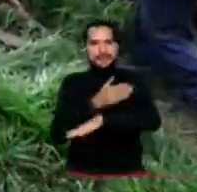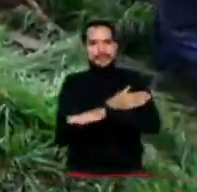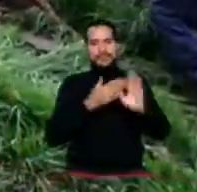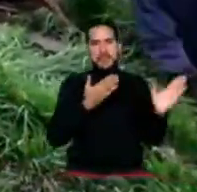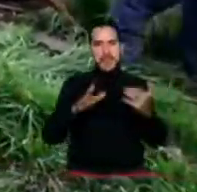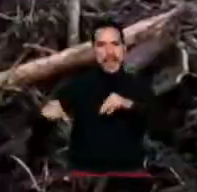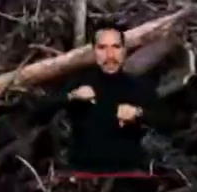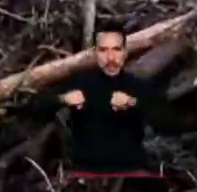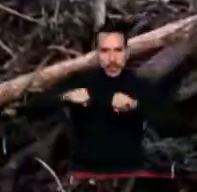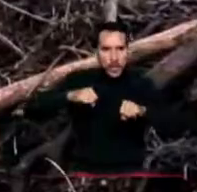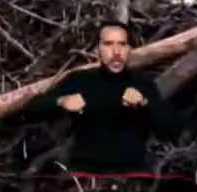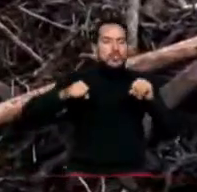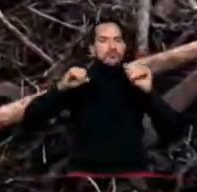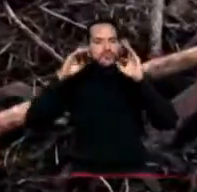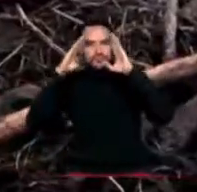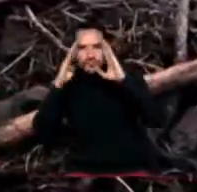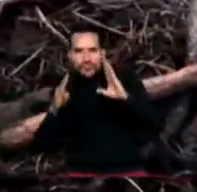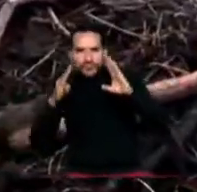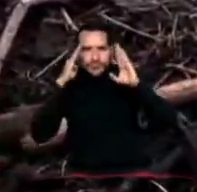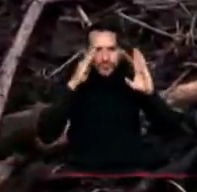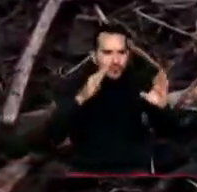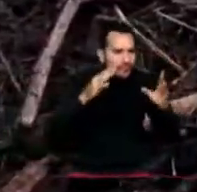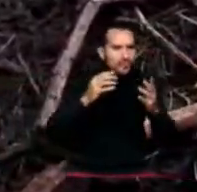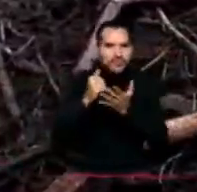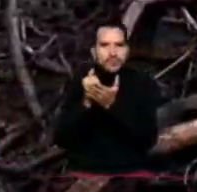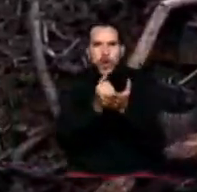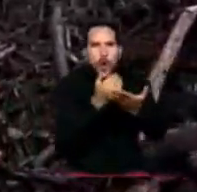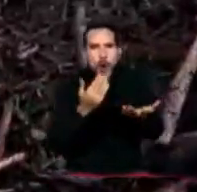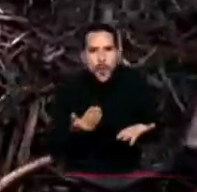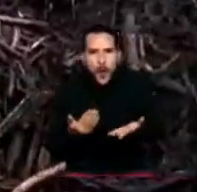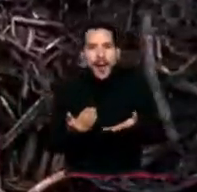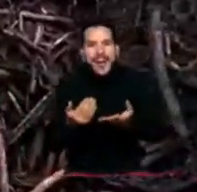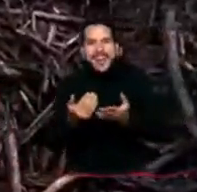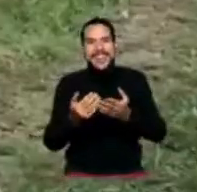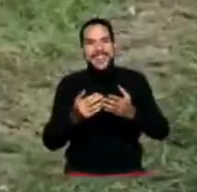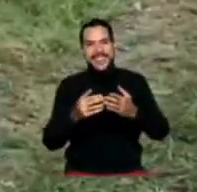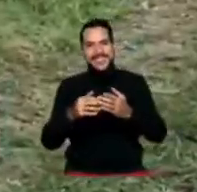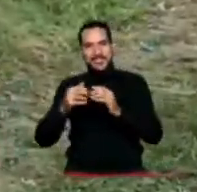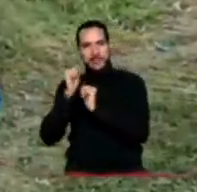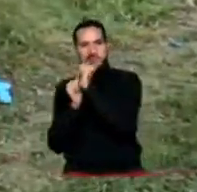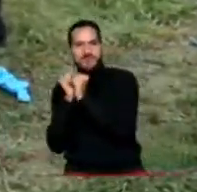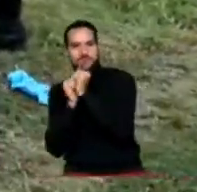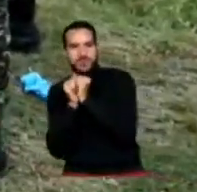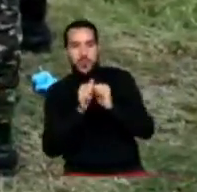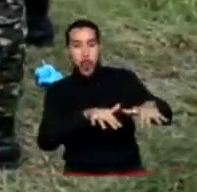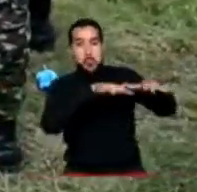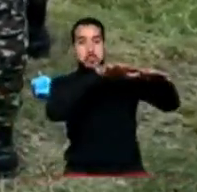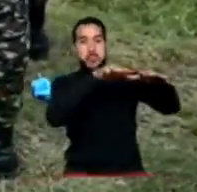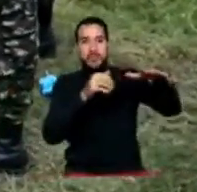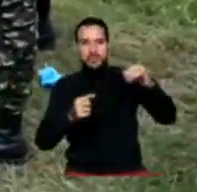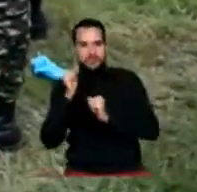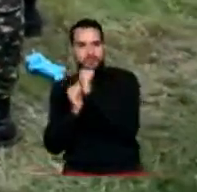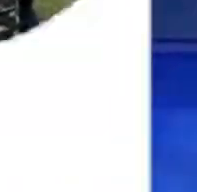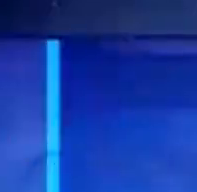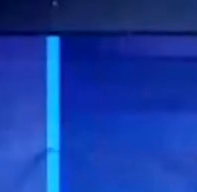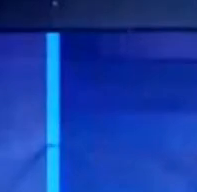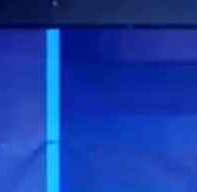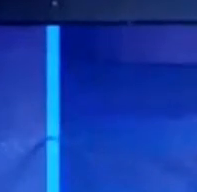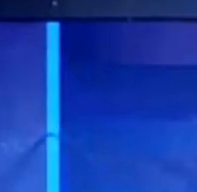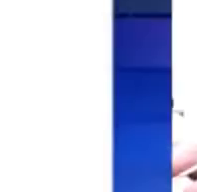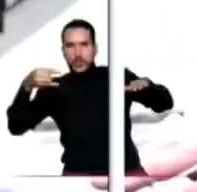se incluyó la adquisición de nuevas motobombas que permitan drenar más rápido el agua y el lodo.